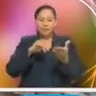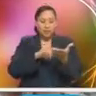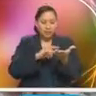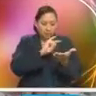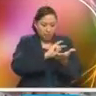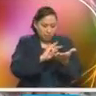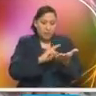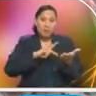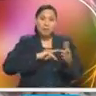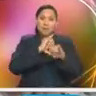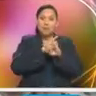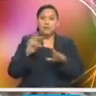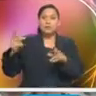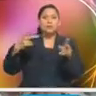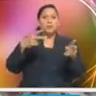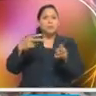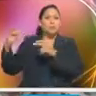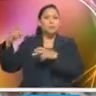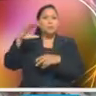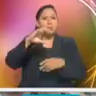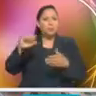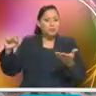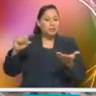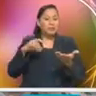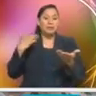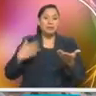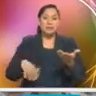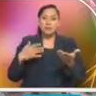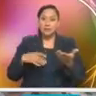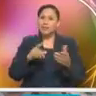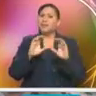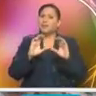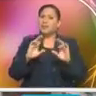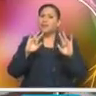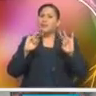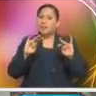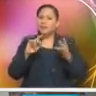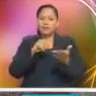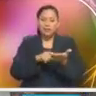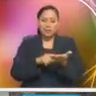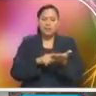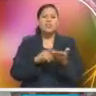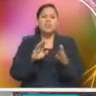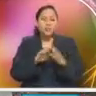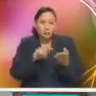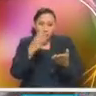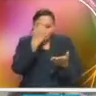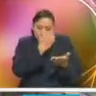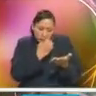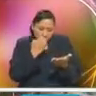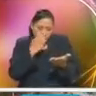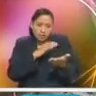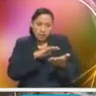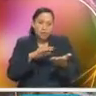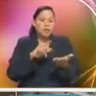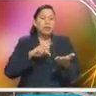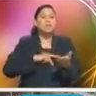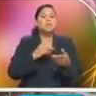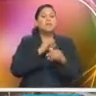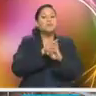transmitimos nuestra información, sino también la de otros, ¿no? Entonces hay que tener mucho cuidado con la forma en la que estamos